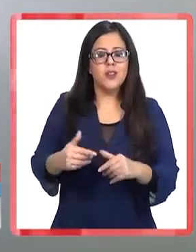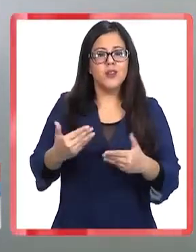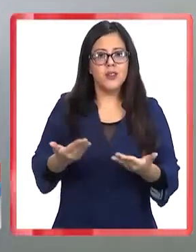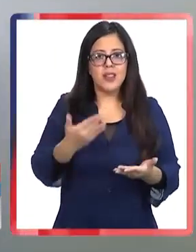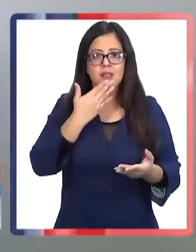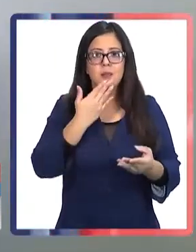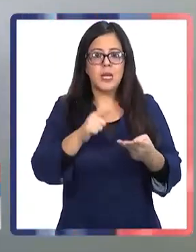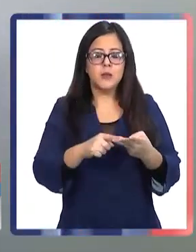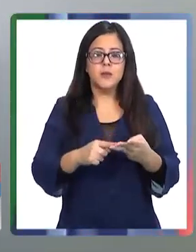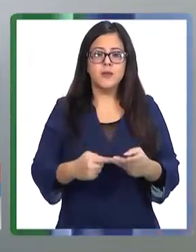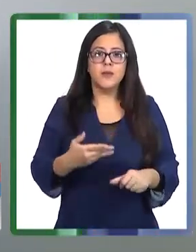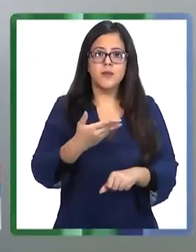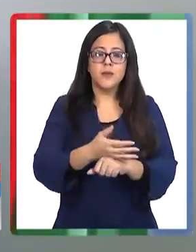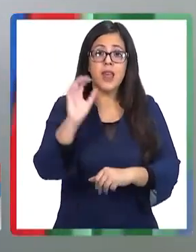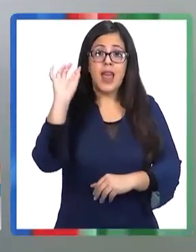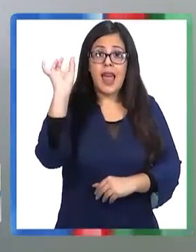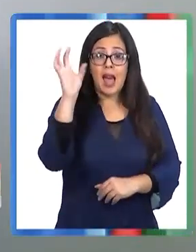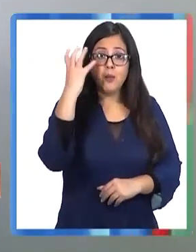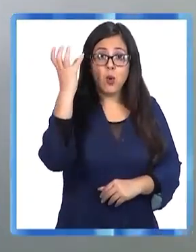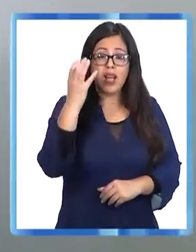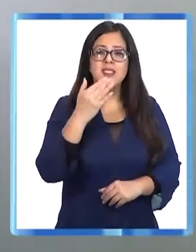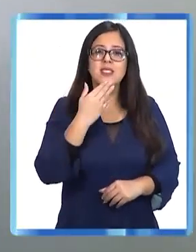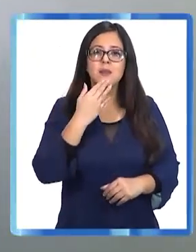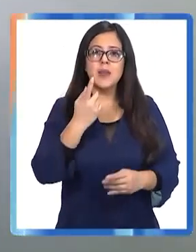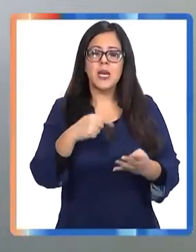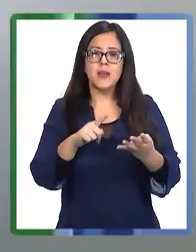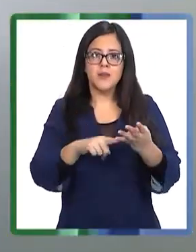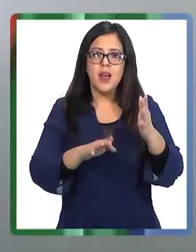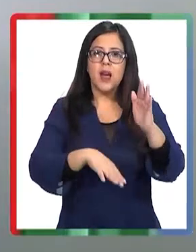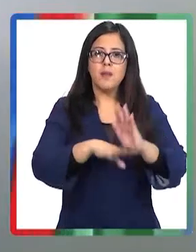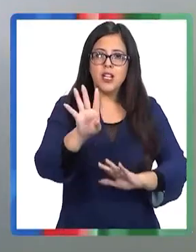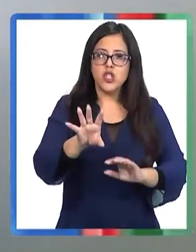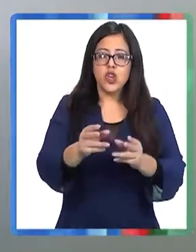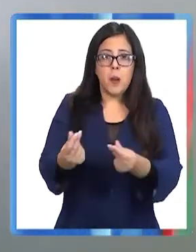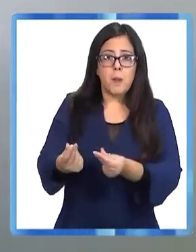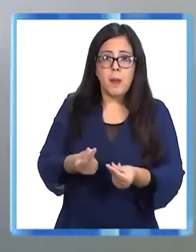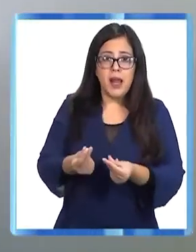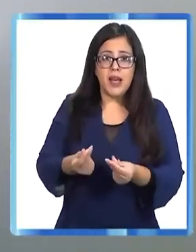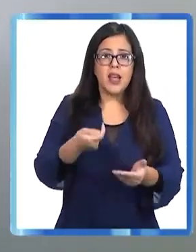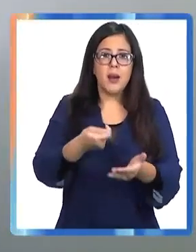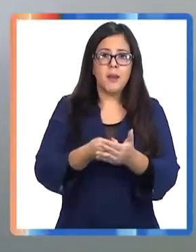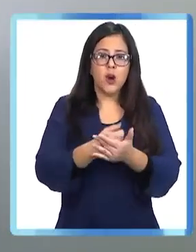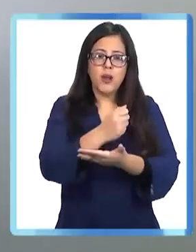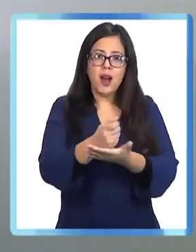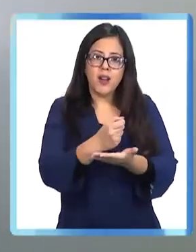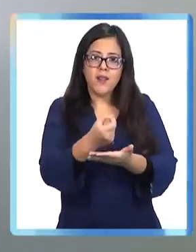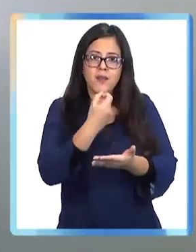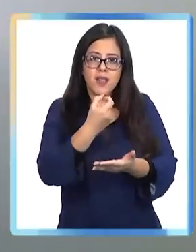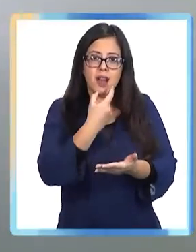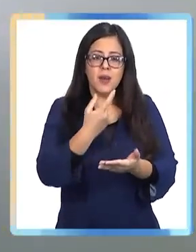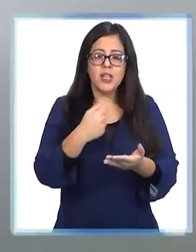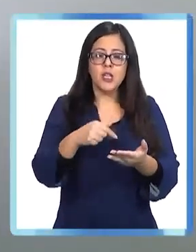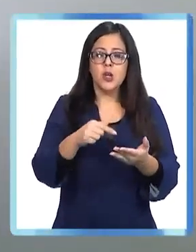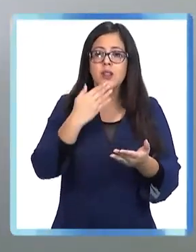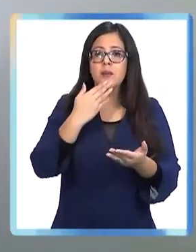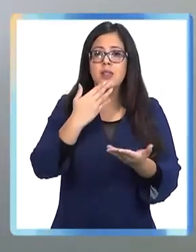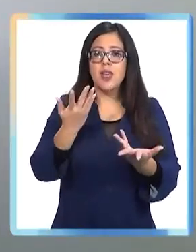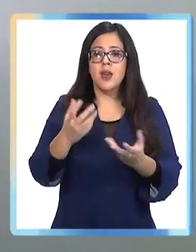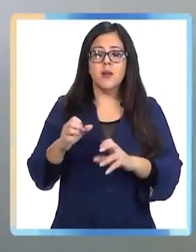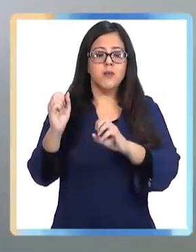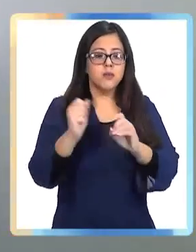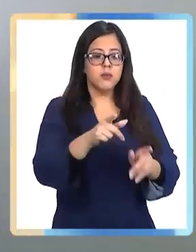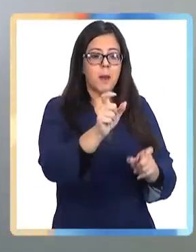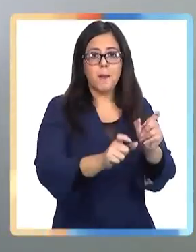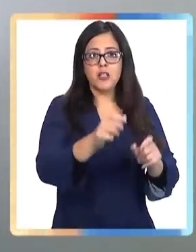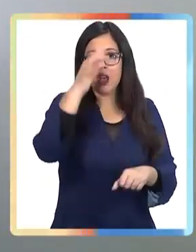temperaturas. Por otro lado, le pedimos ambulancias, como también mayor recurso para la compra de medicamentos, para el